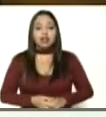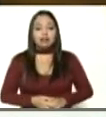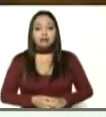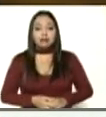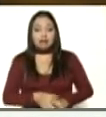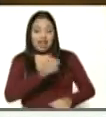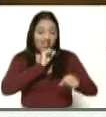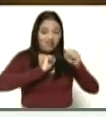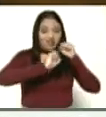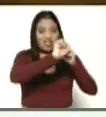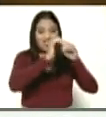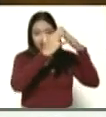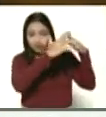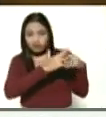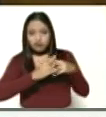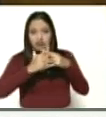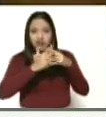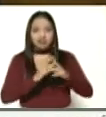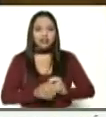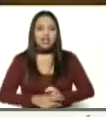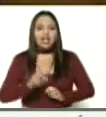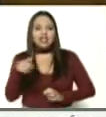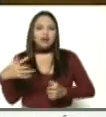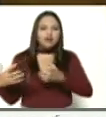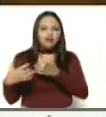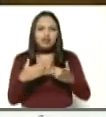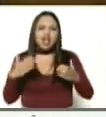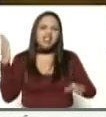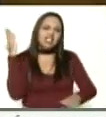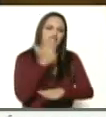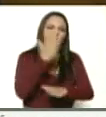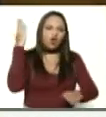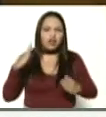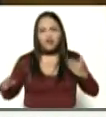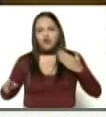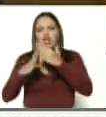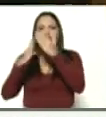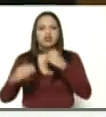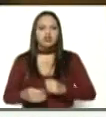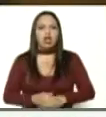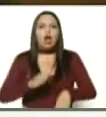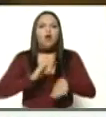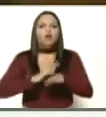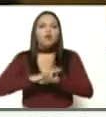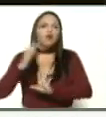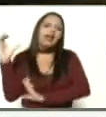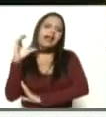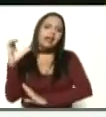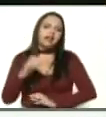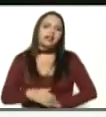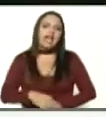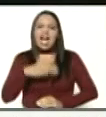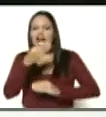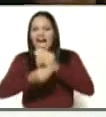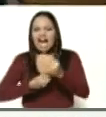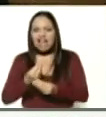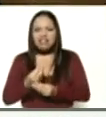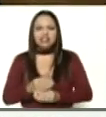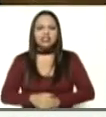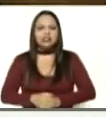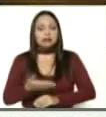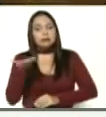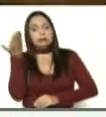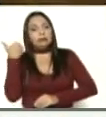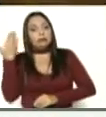antiimperialista, ante la lucha contra las sanciones, contra el bloqueo, porque los caraqueños hace